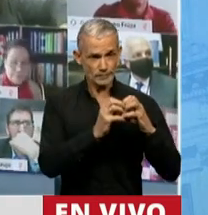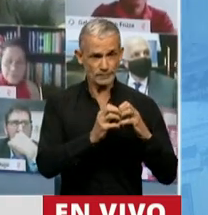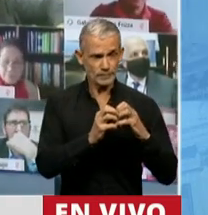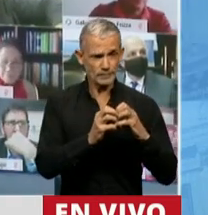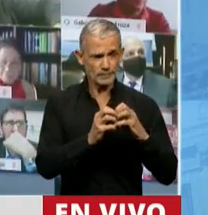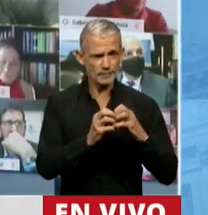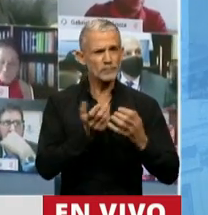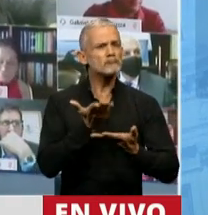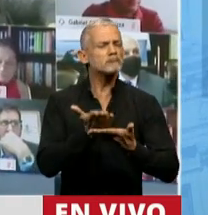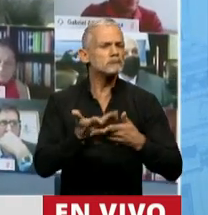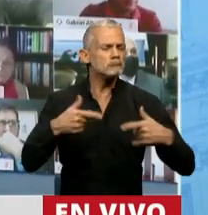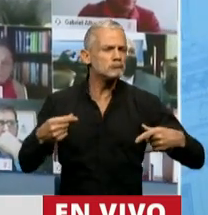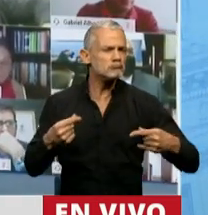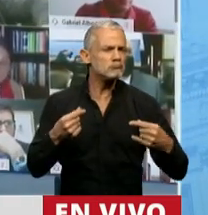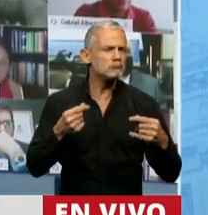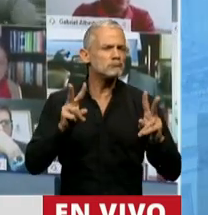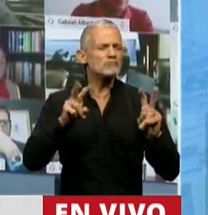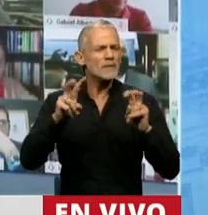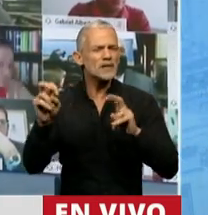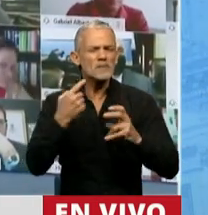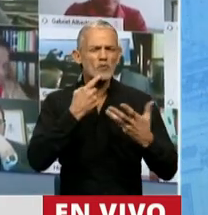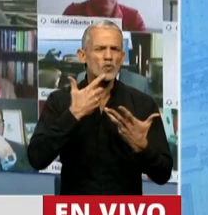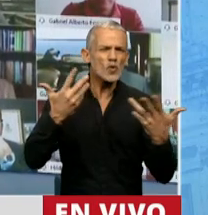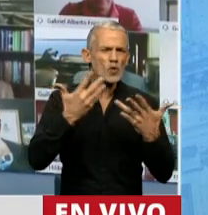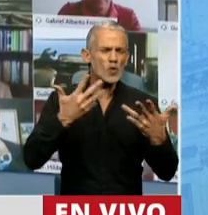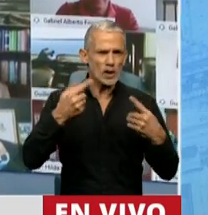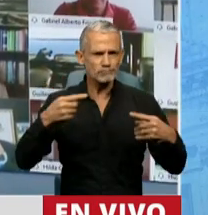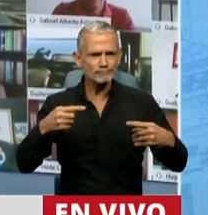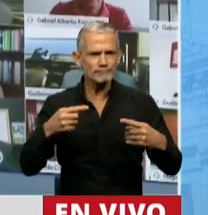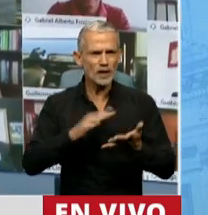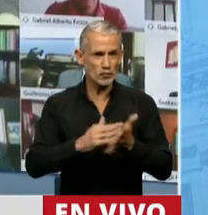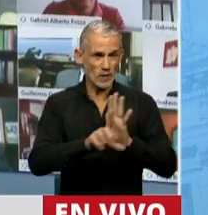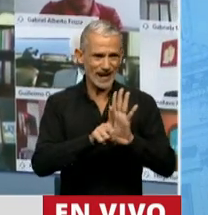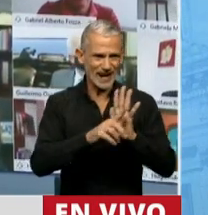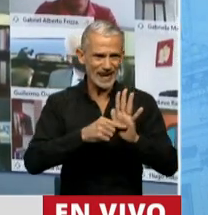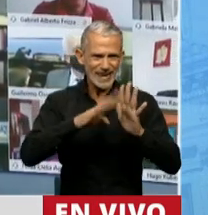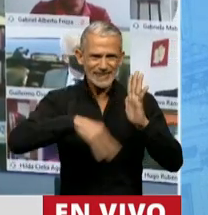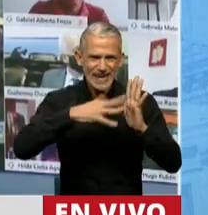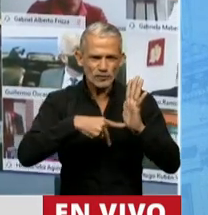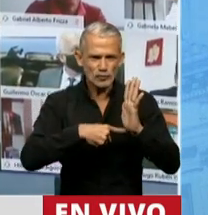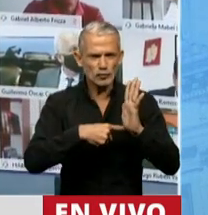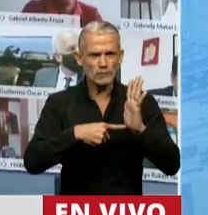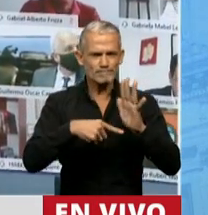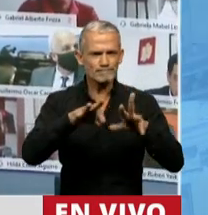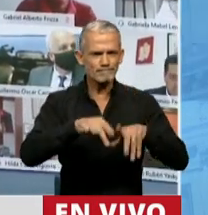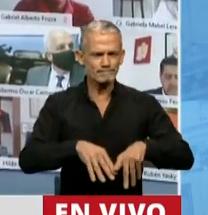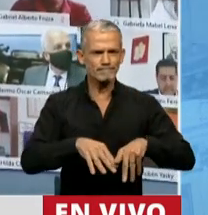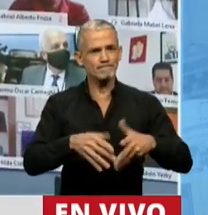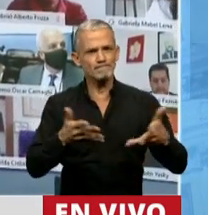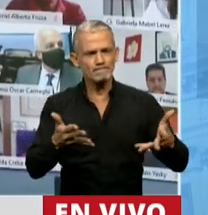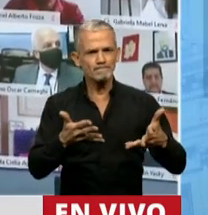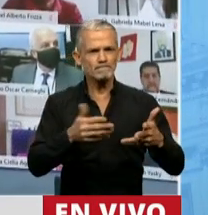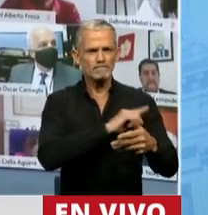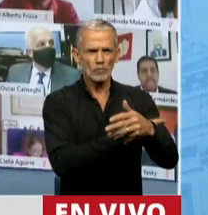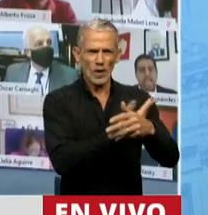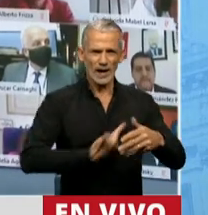se plantearon algunas cuestiones o dudas que podían crearse en el texto original que envió el